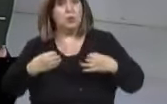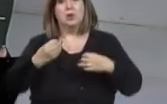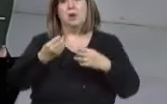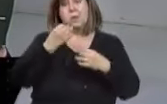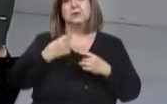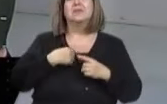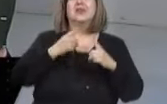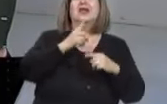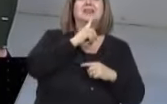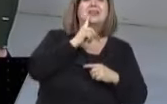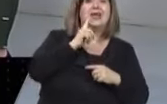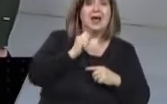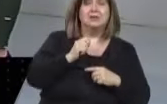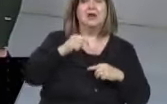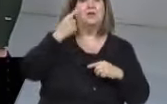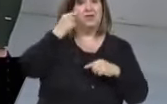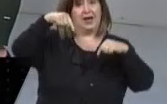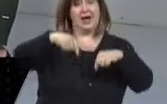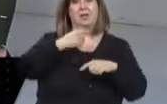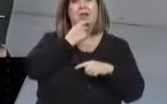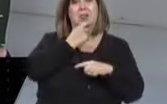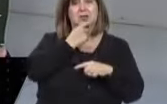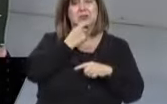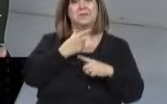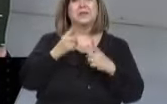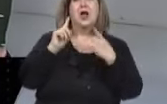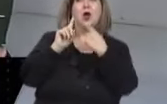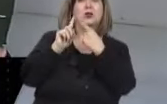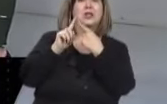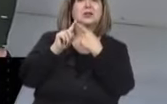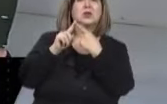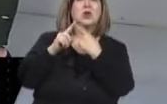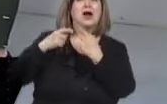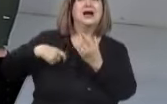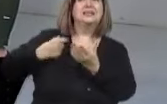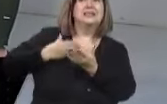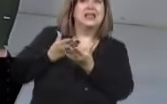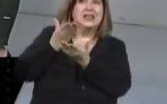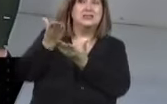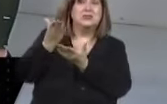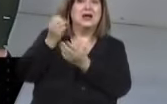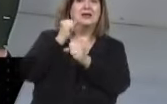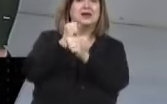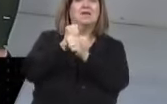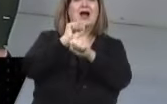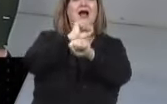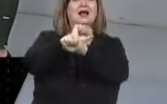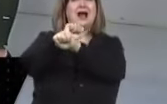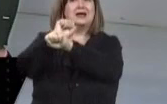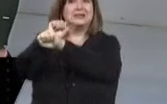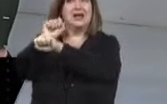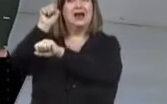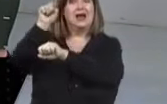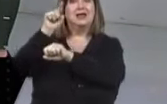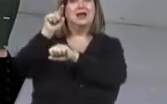Su tía, Karina Lombardo, que vive acá en Mendoza, se contactó con un asistente social que trabaja en la cárcel de Callés, que